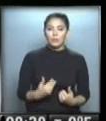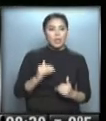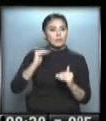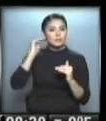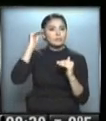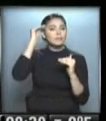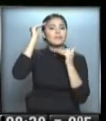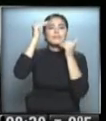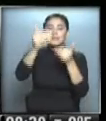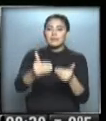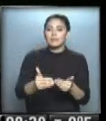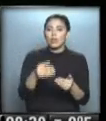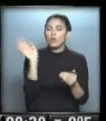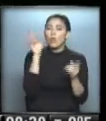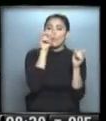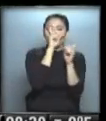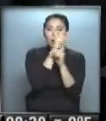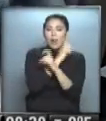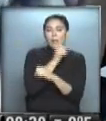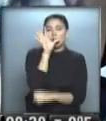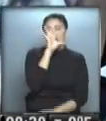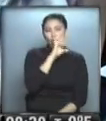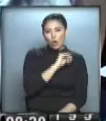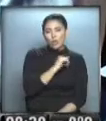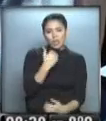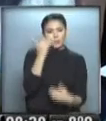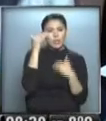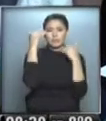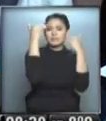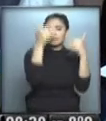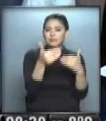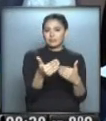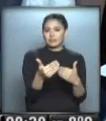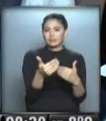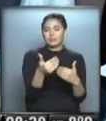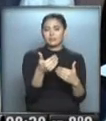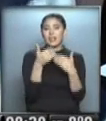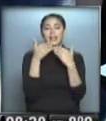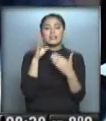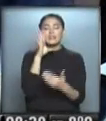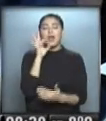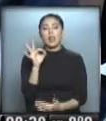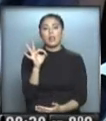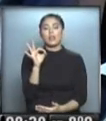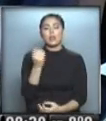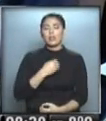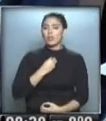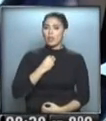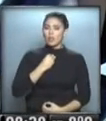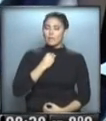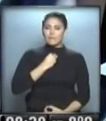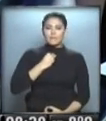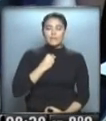superar los problemas cotidianos por algo que nos